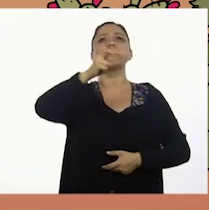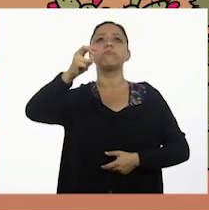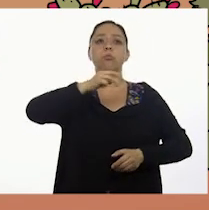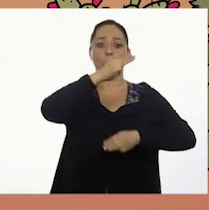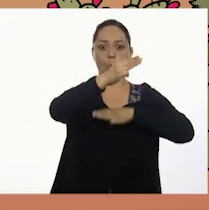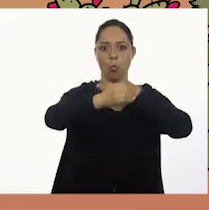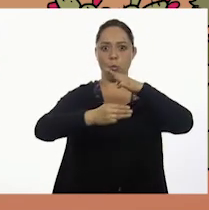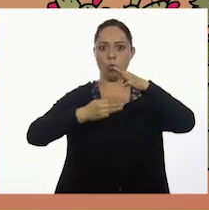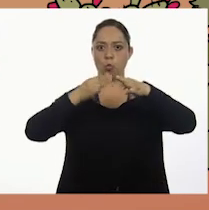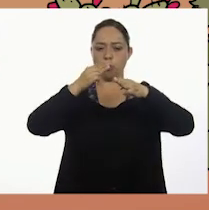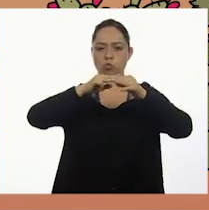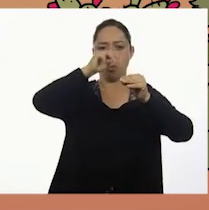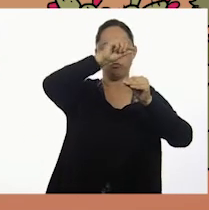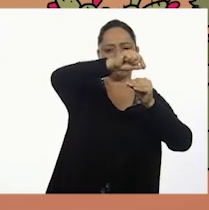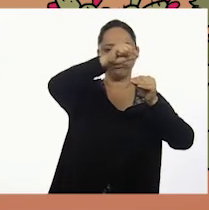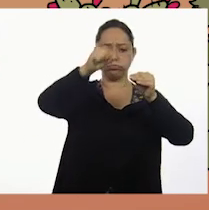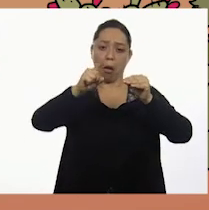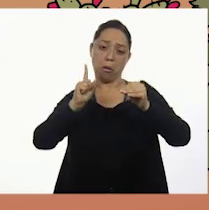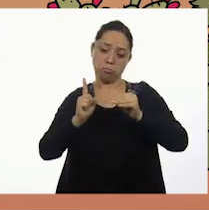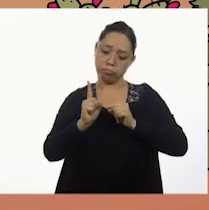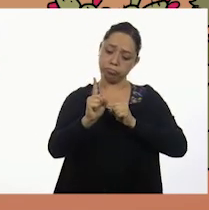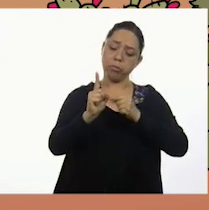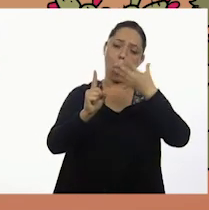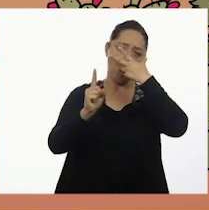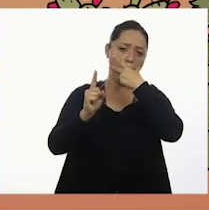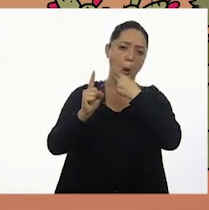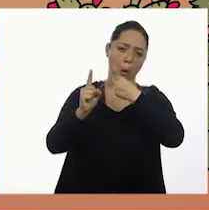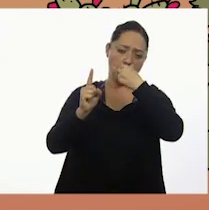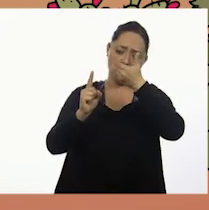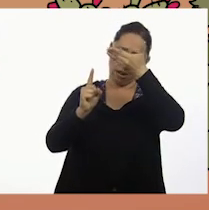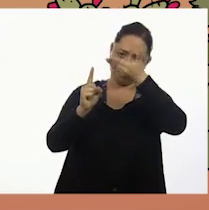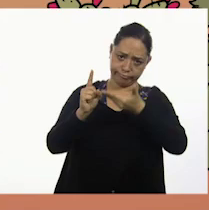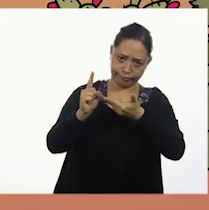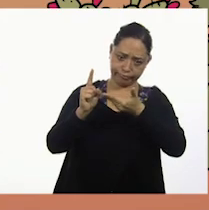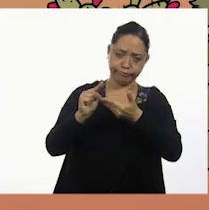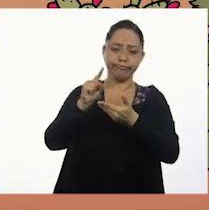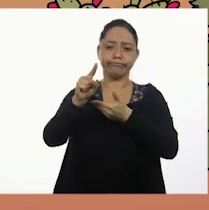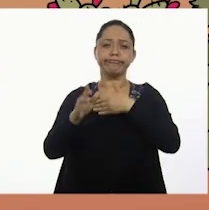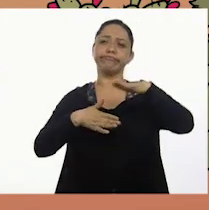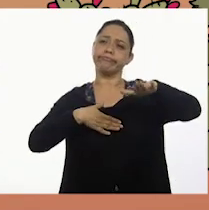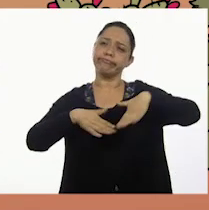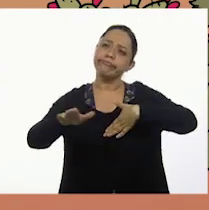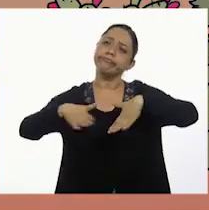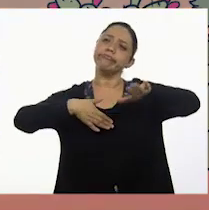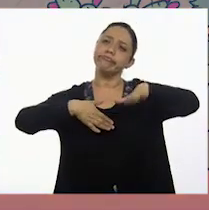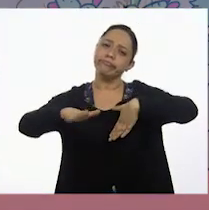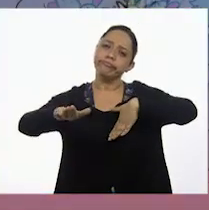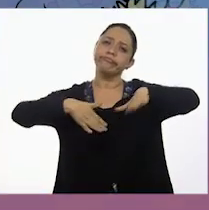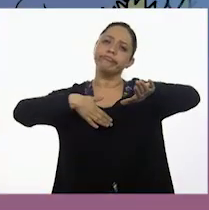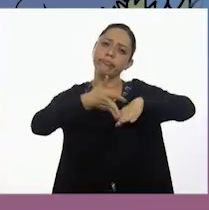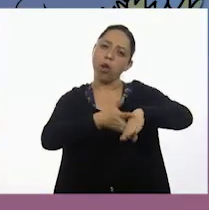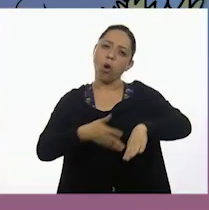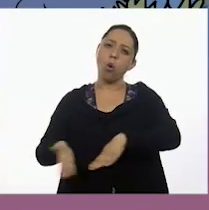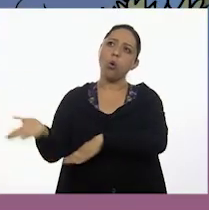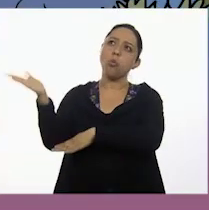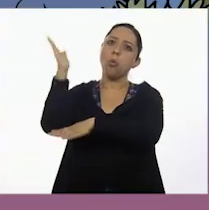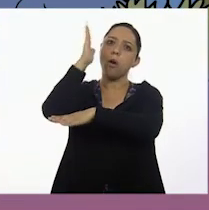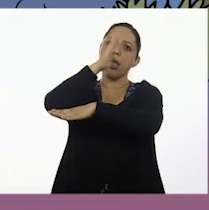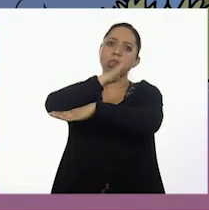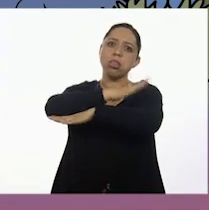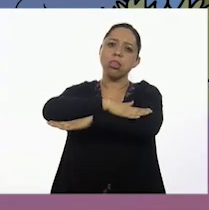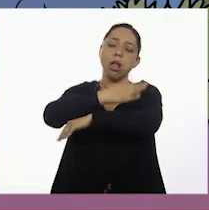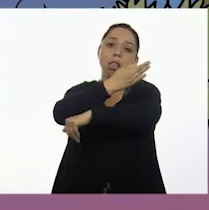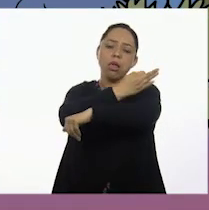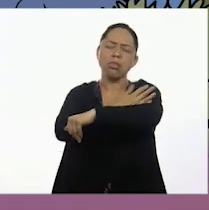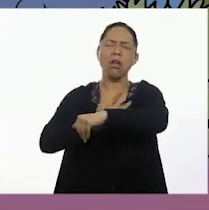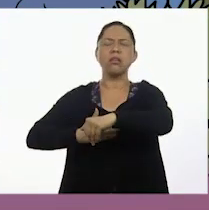hombre. Como había caminado todo un día, a la caída de la tarde se sintió fatigado